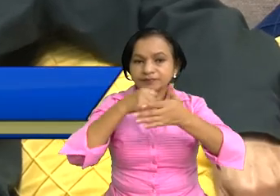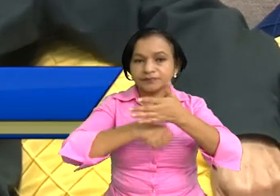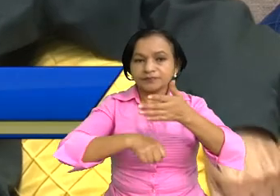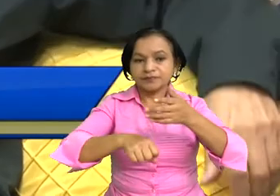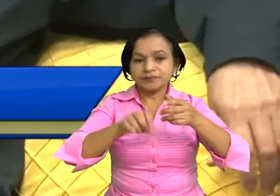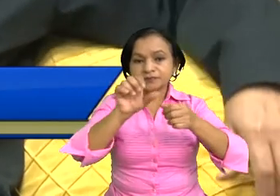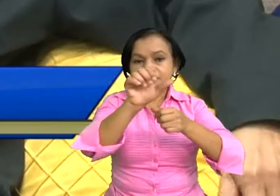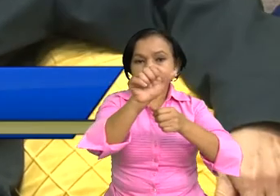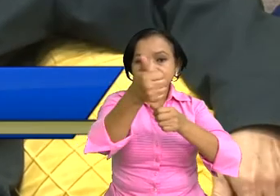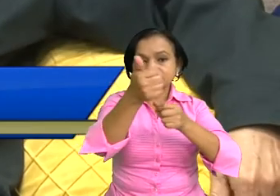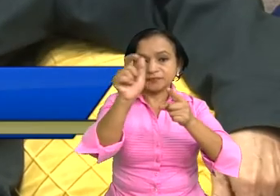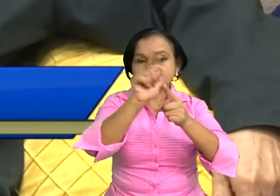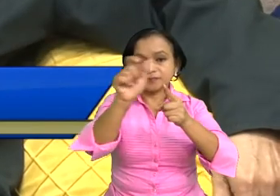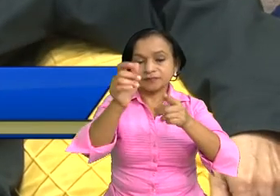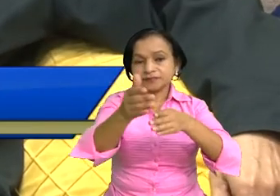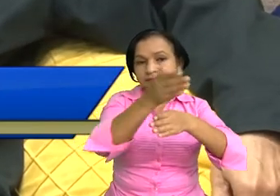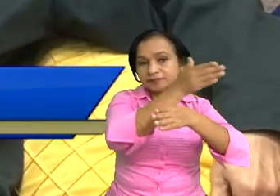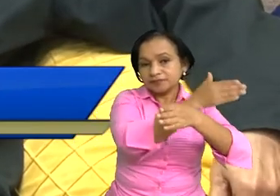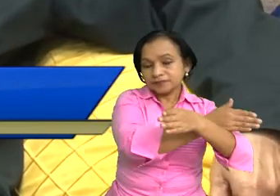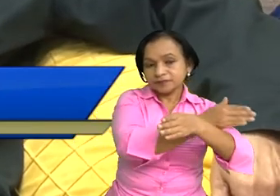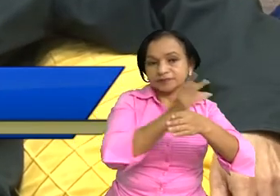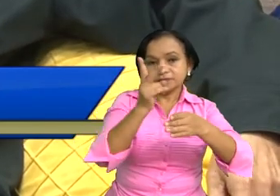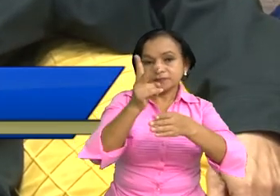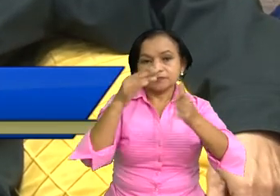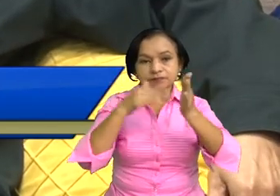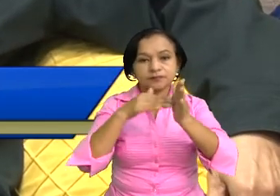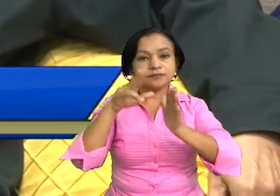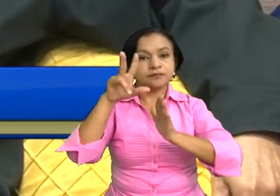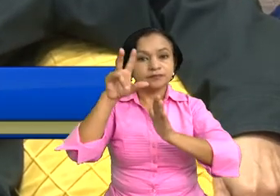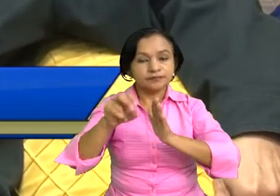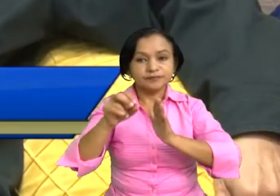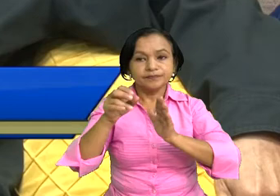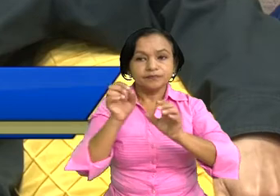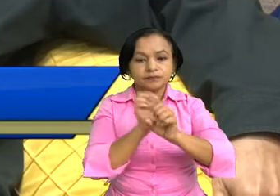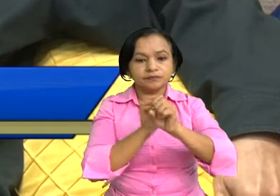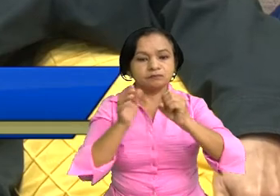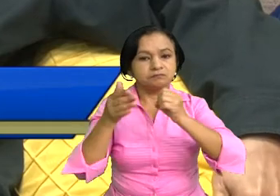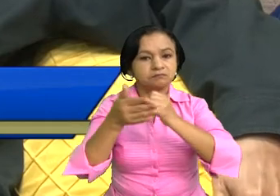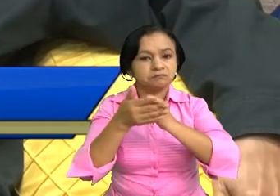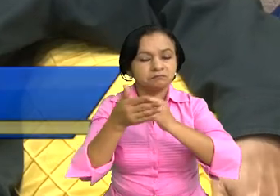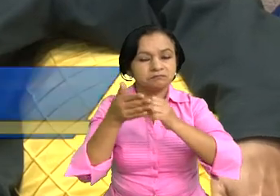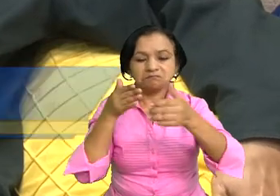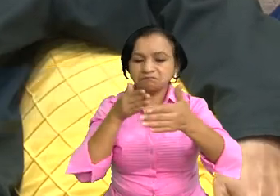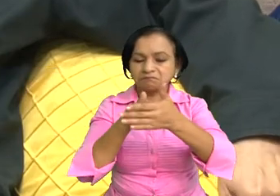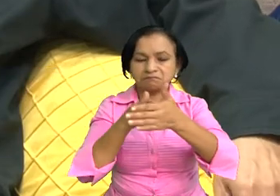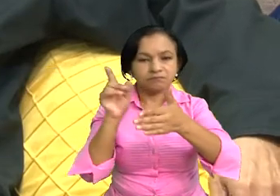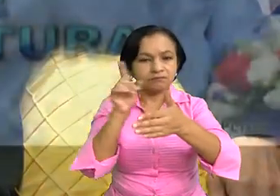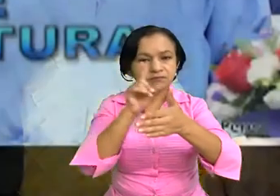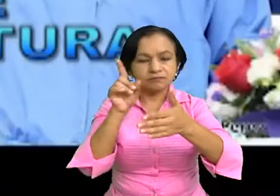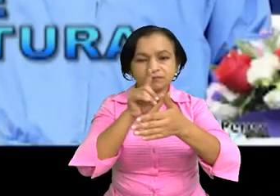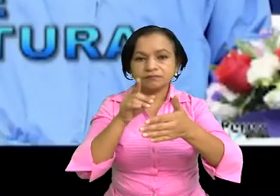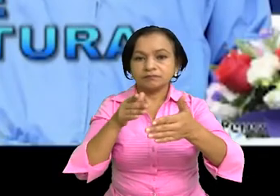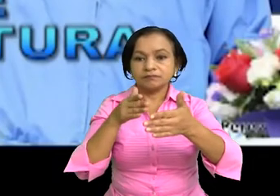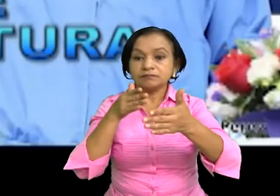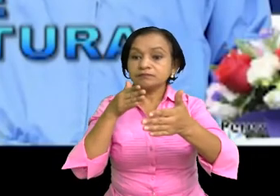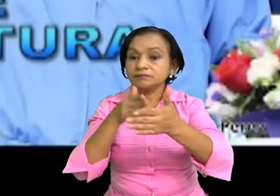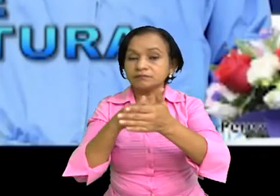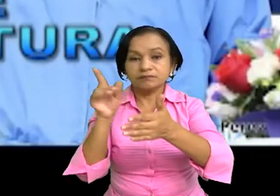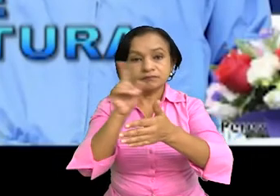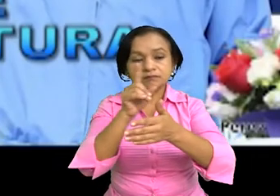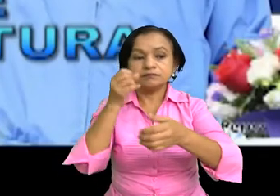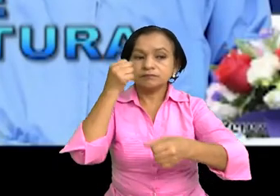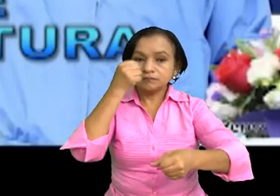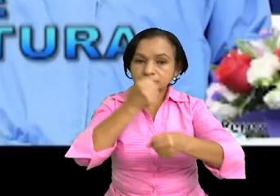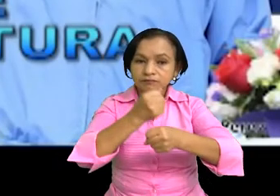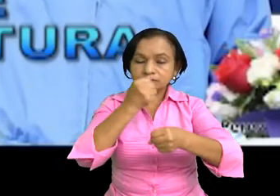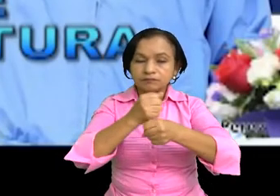primer semestre del año 2020. Como te decía, la pandemia no nos va a parar, no nos ha parado. Estamos trabajando